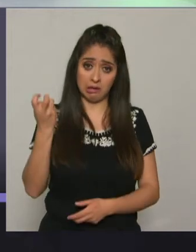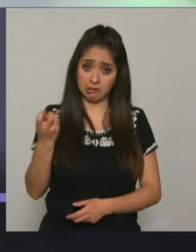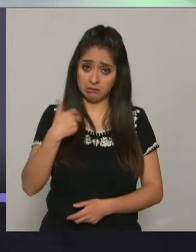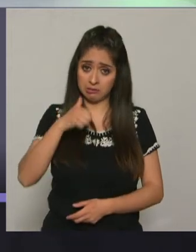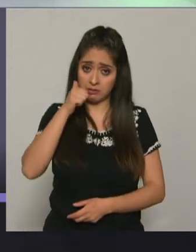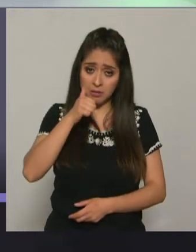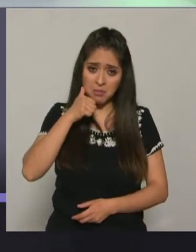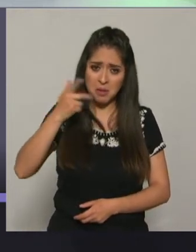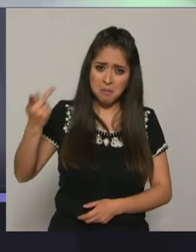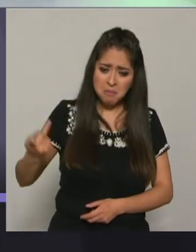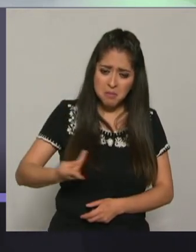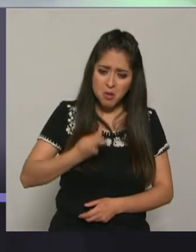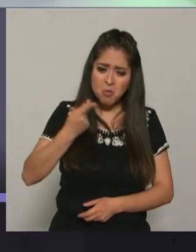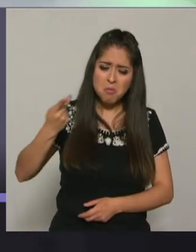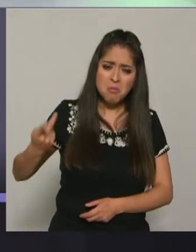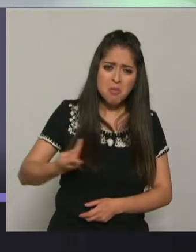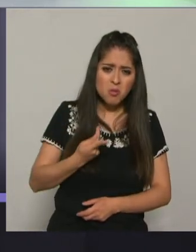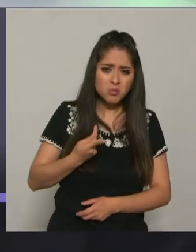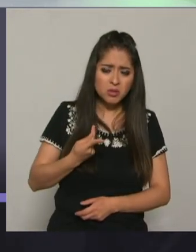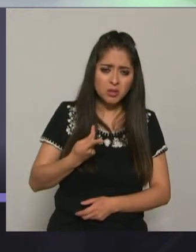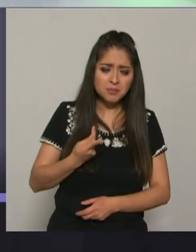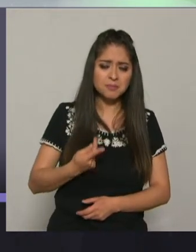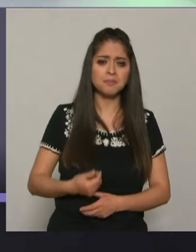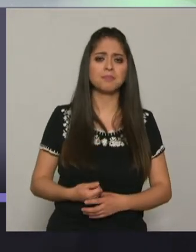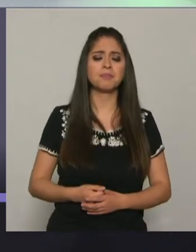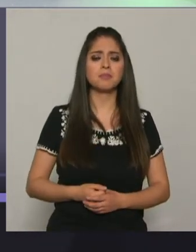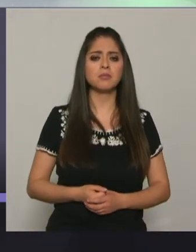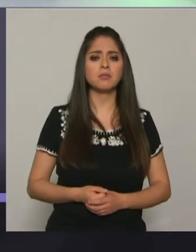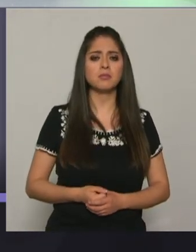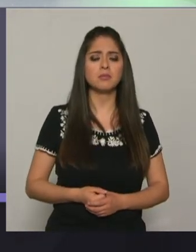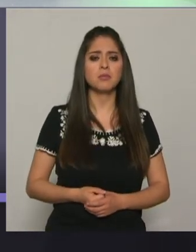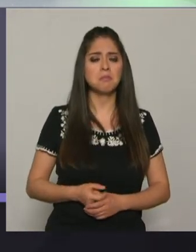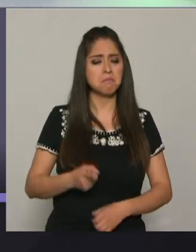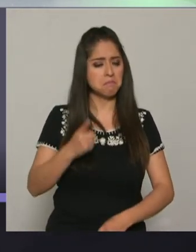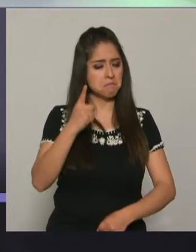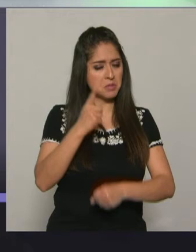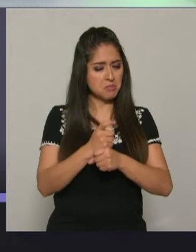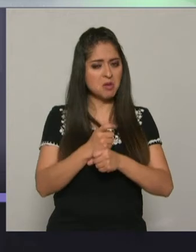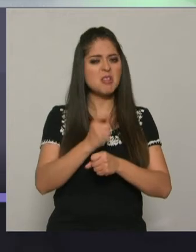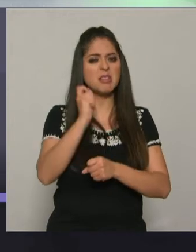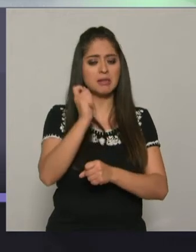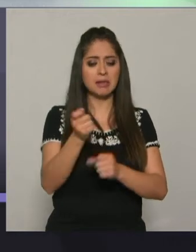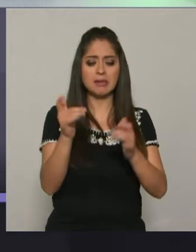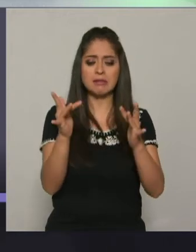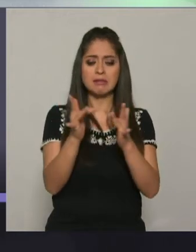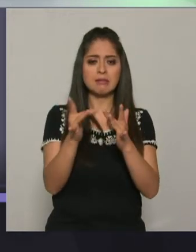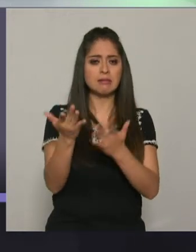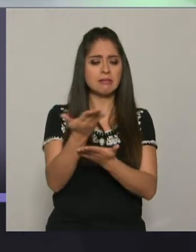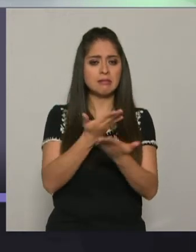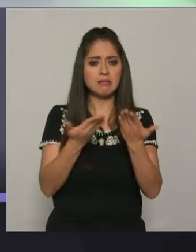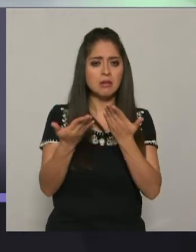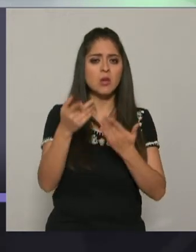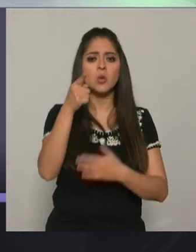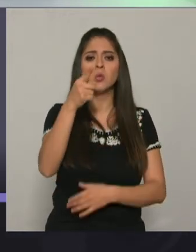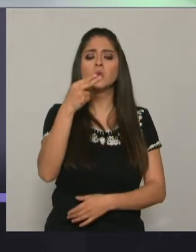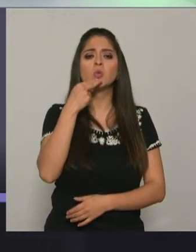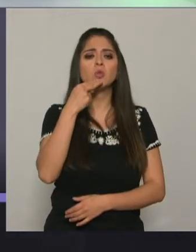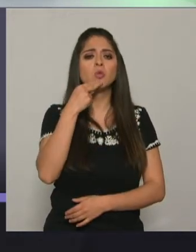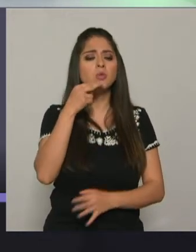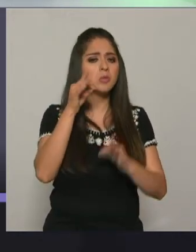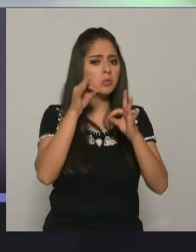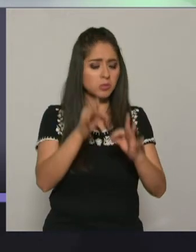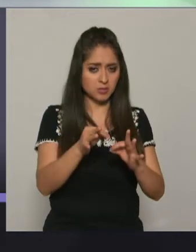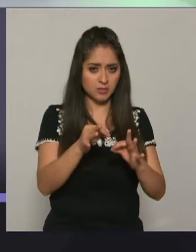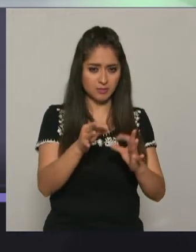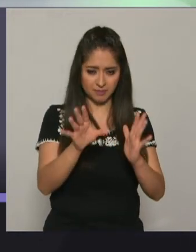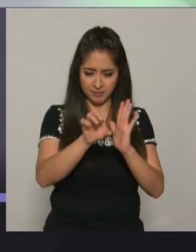siempre recibimos. A ver, usemos las redes para lo que nos es útil. Si tú